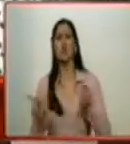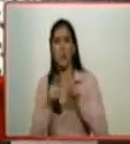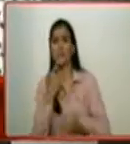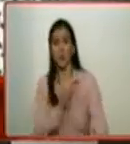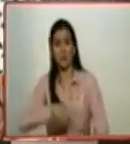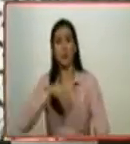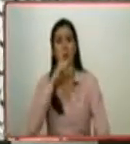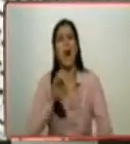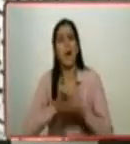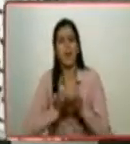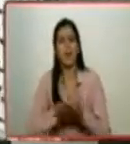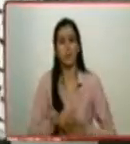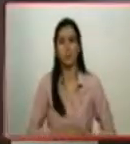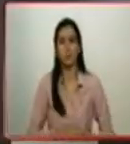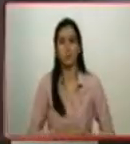presidente Maduro, nuestro amigo.